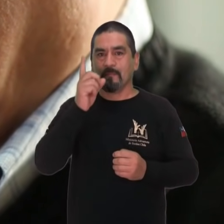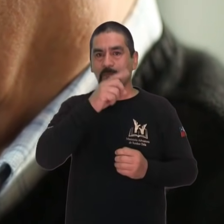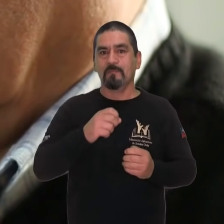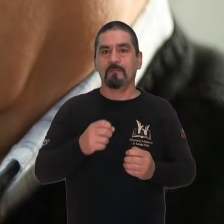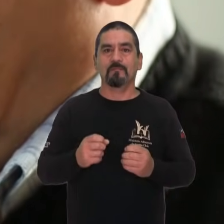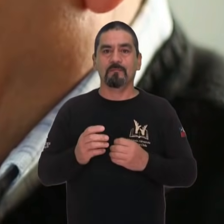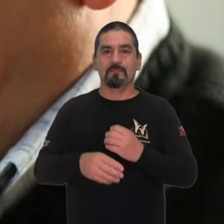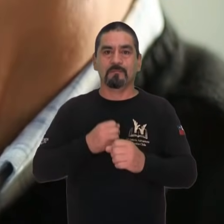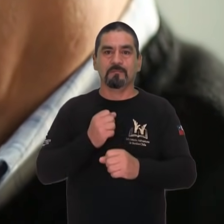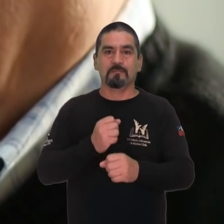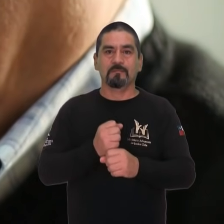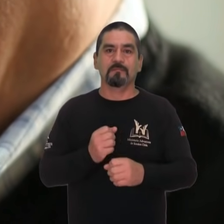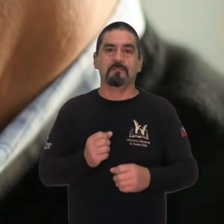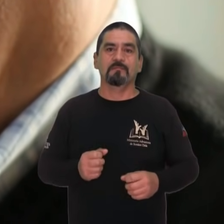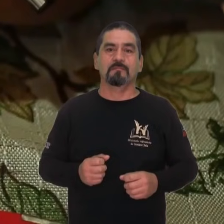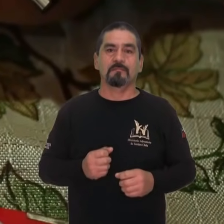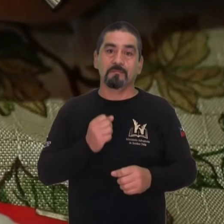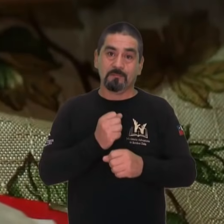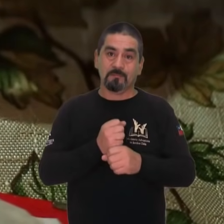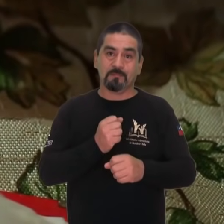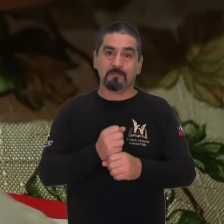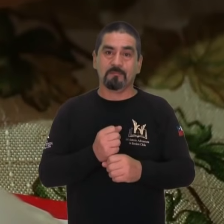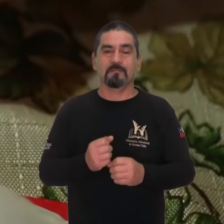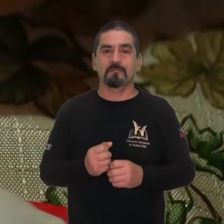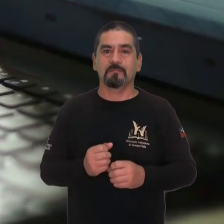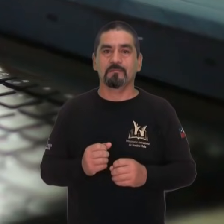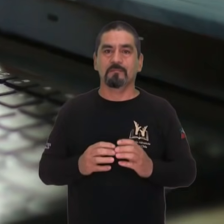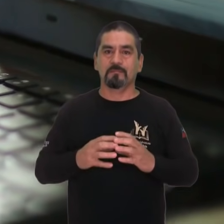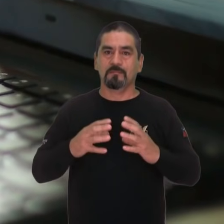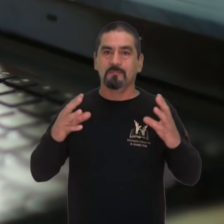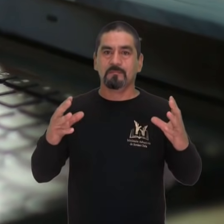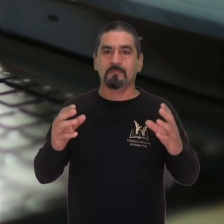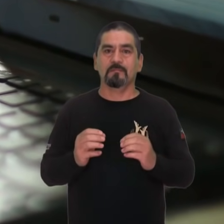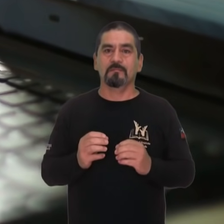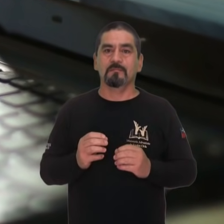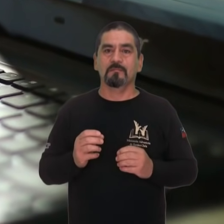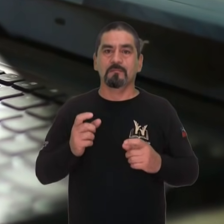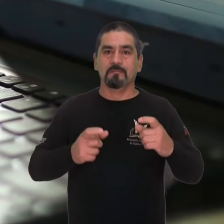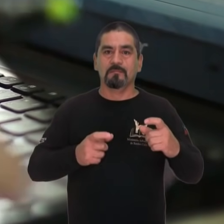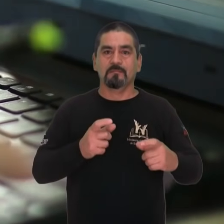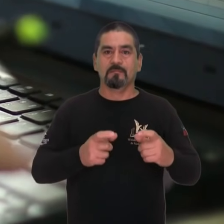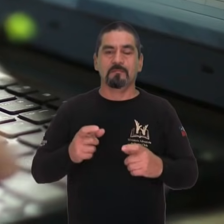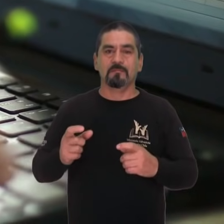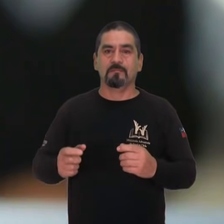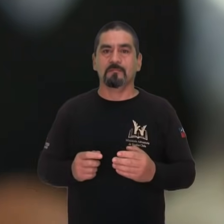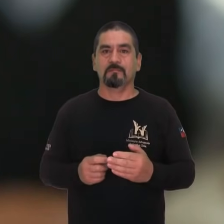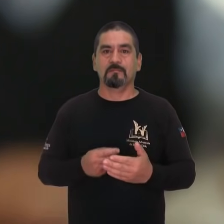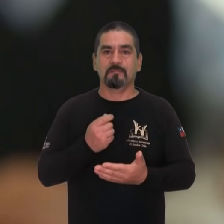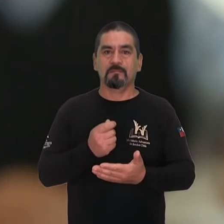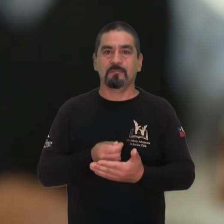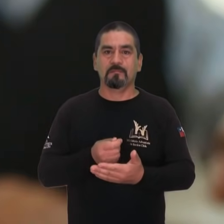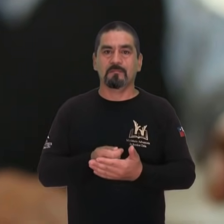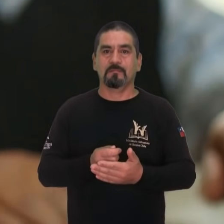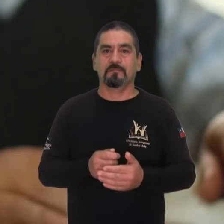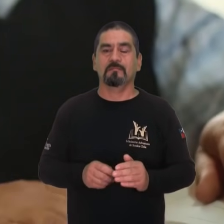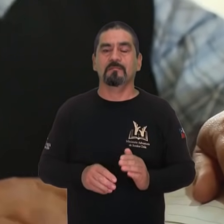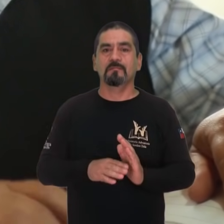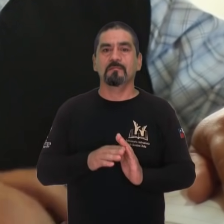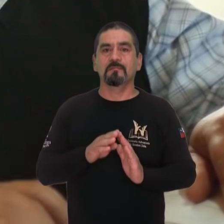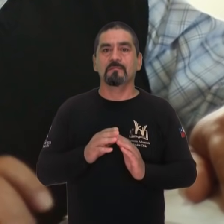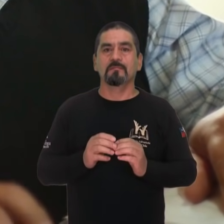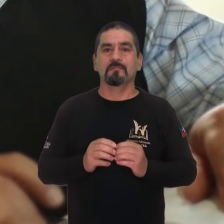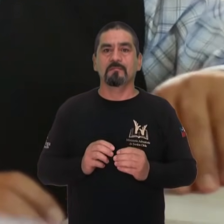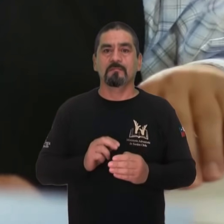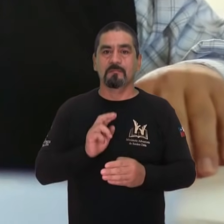año, trabajábamos como auditores para grandes clientes que solían pagar grandes sumas de dinero para cumplir un